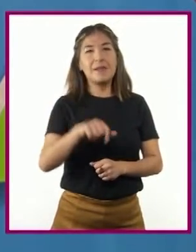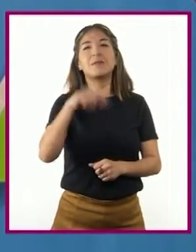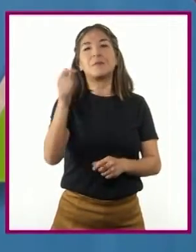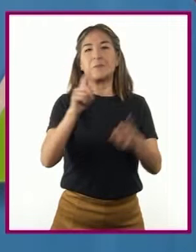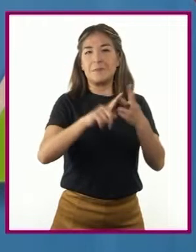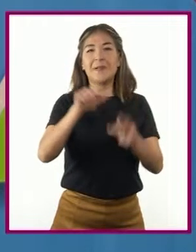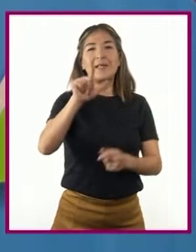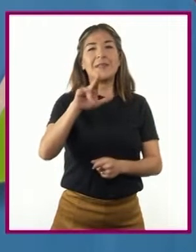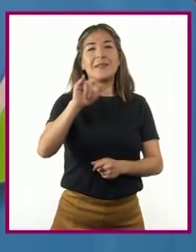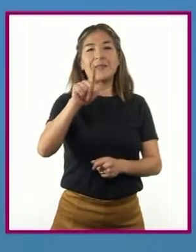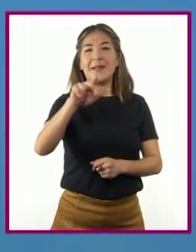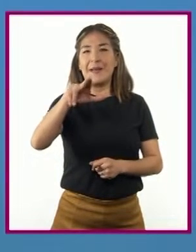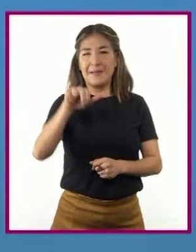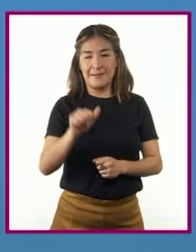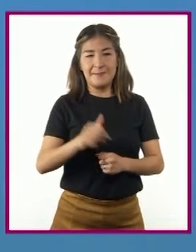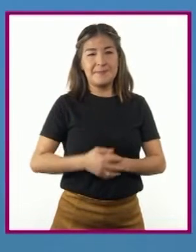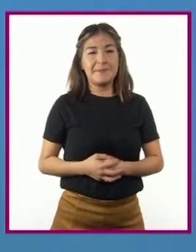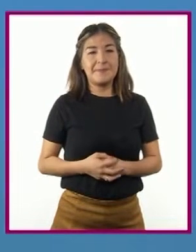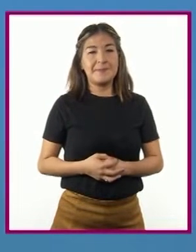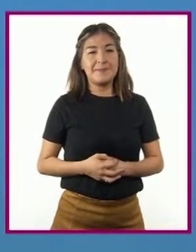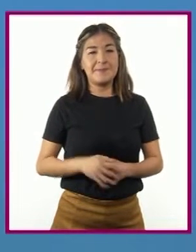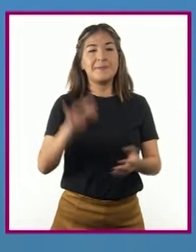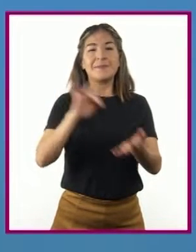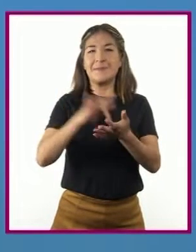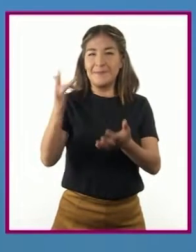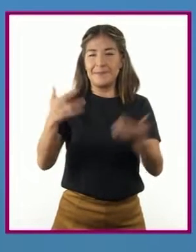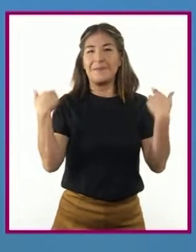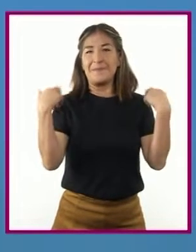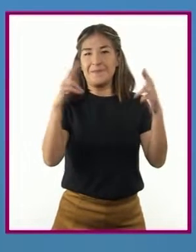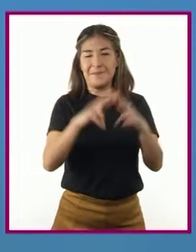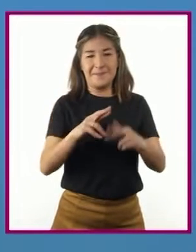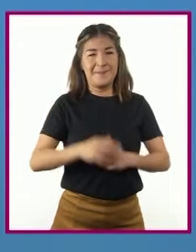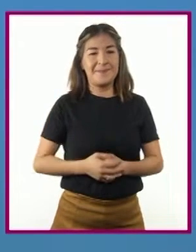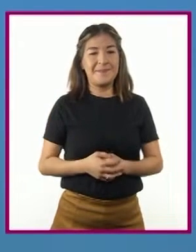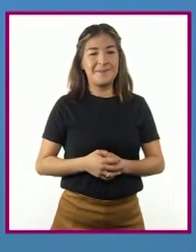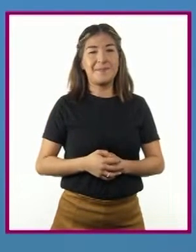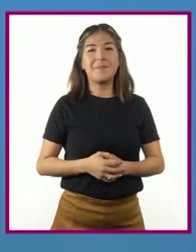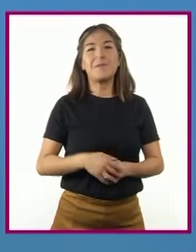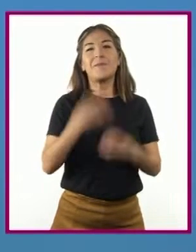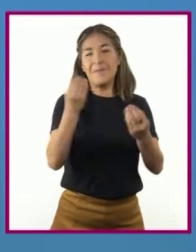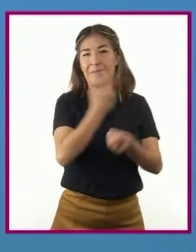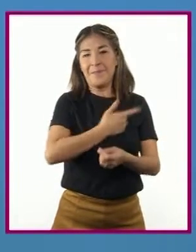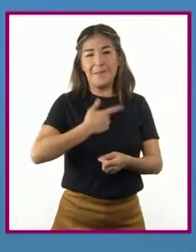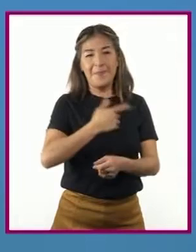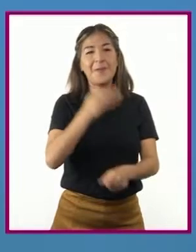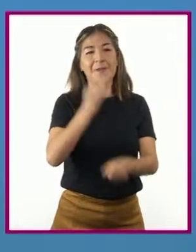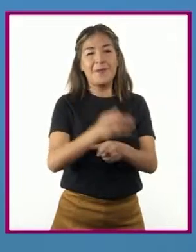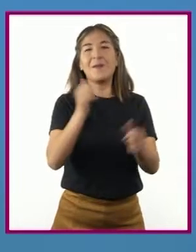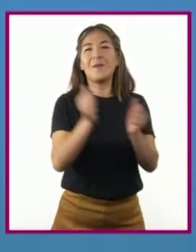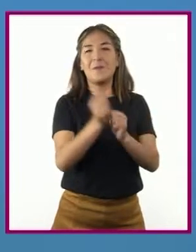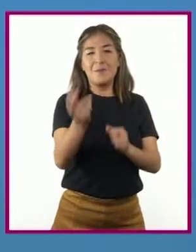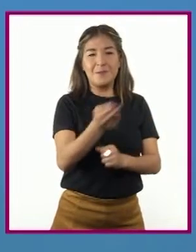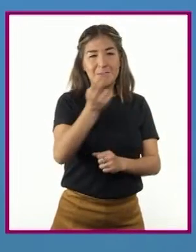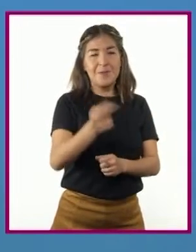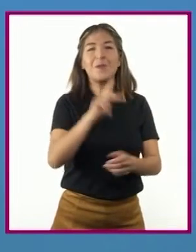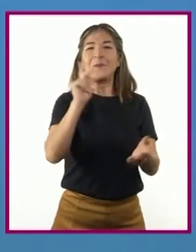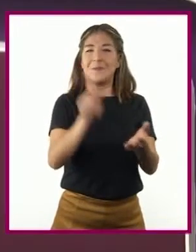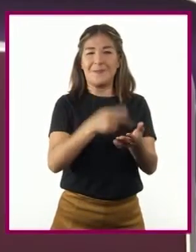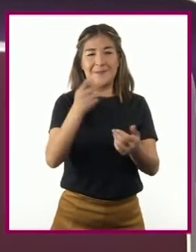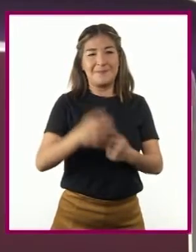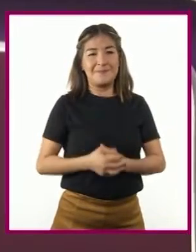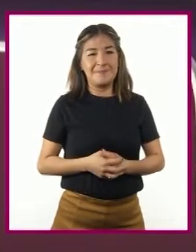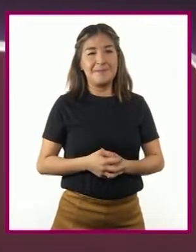Liliana Hernández Martínez. Gracias, maestra Brenda. Nos da mucho gusto estar con ustedes una vez